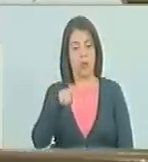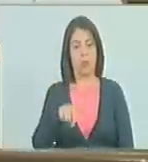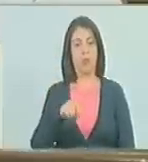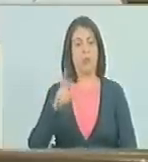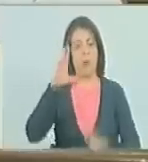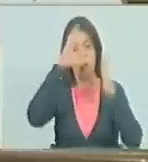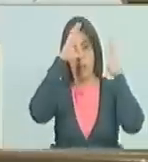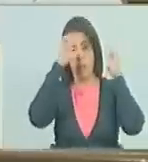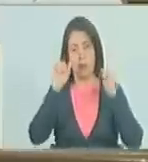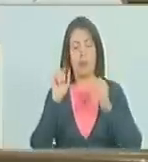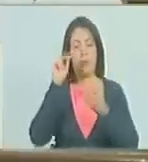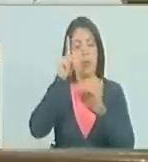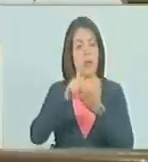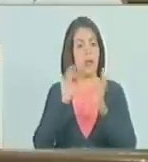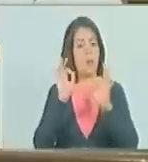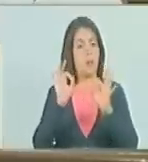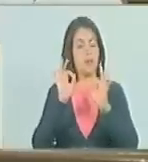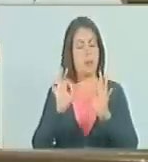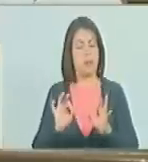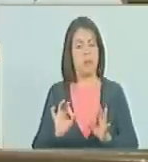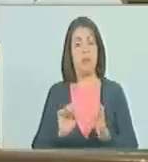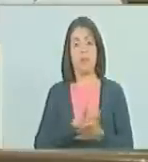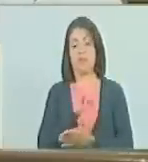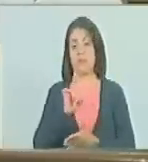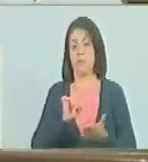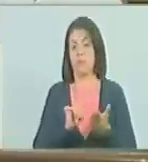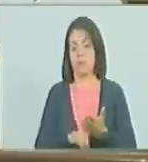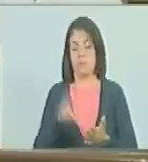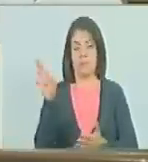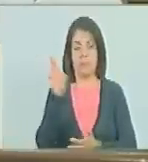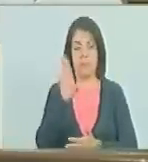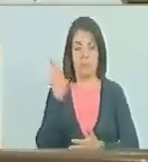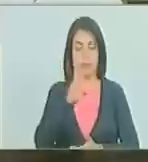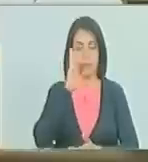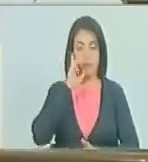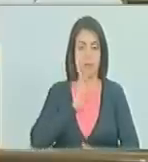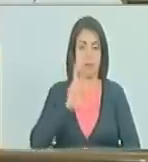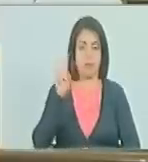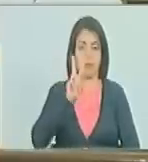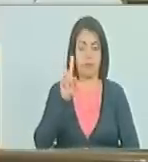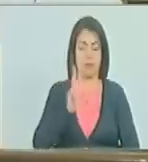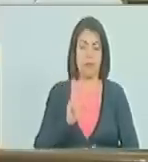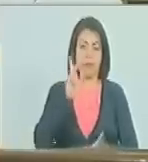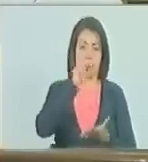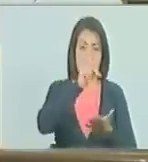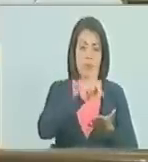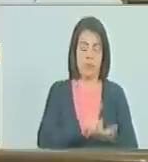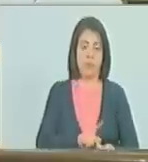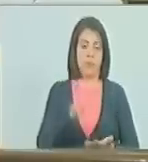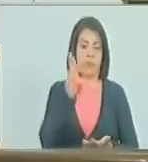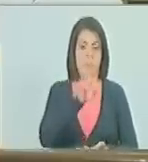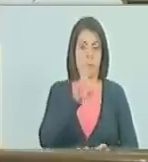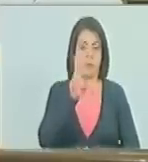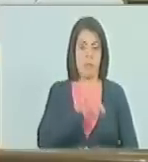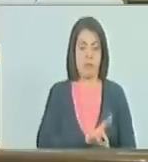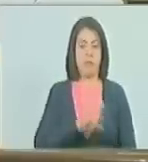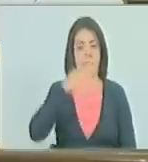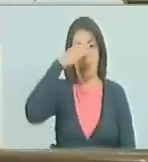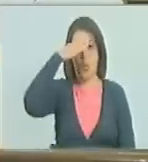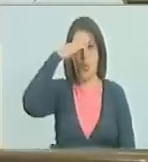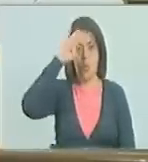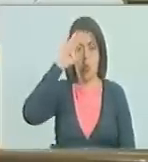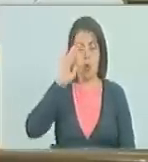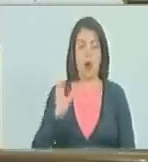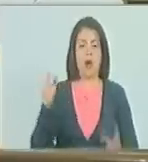como embajador extraordinario y plenipotenciario de la República Bolivariana de Venezuela ante la República de Cuba,